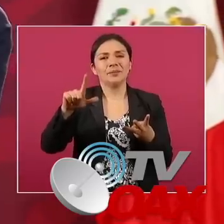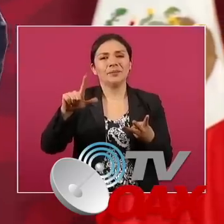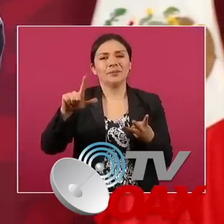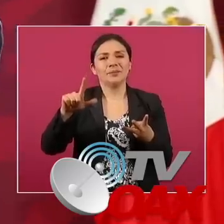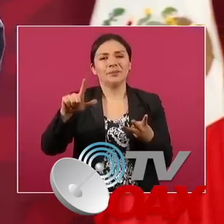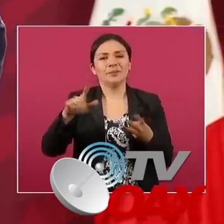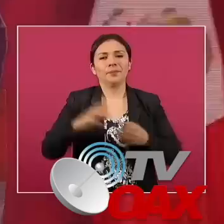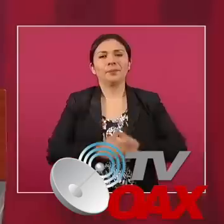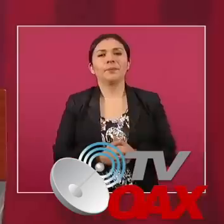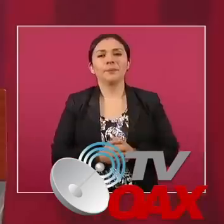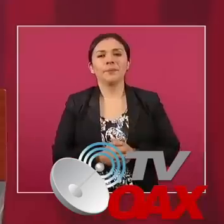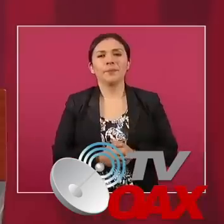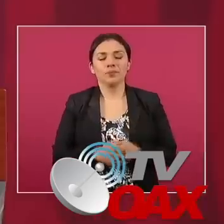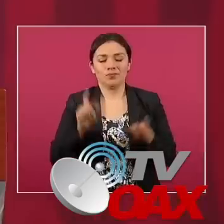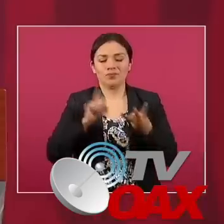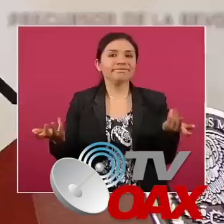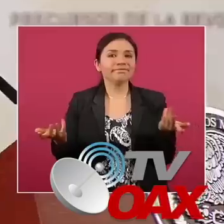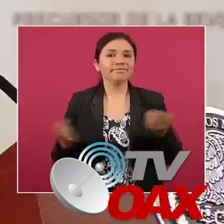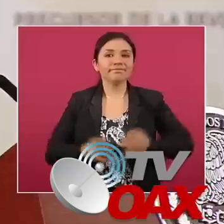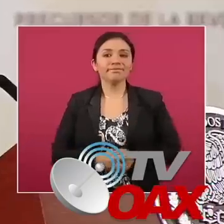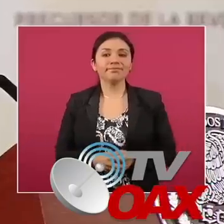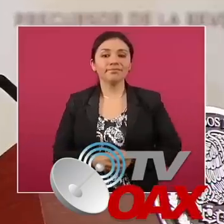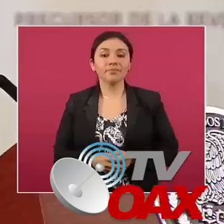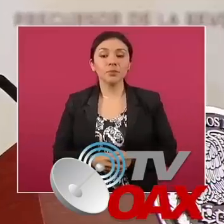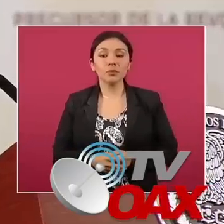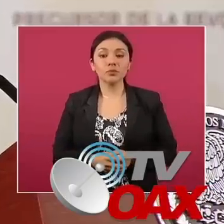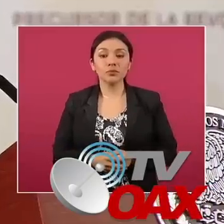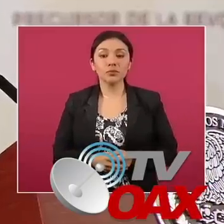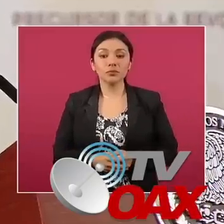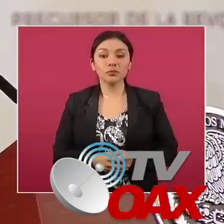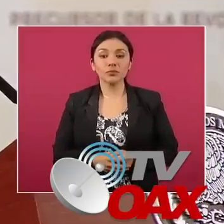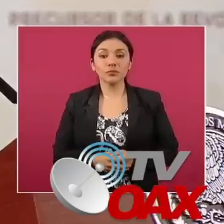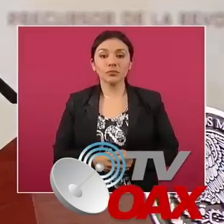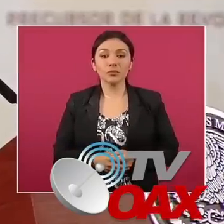María Amparo Casal, y